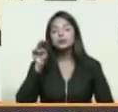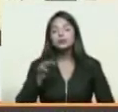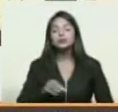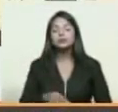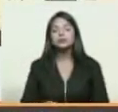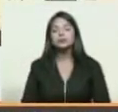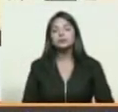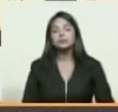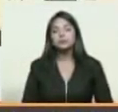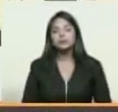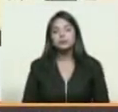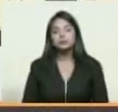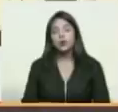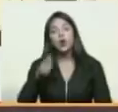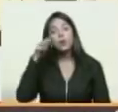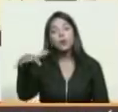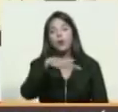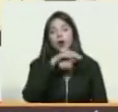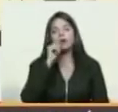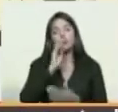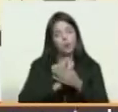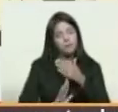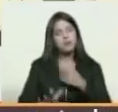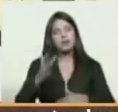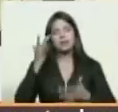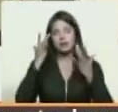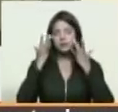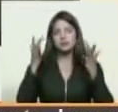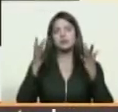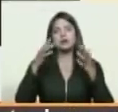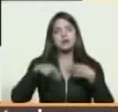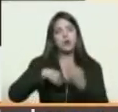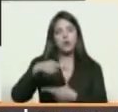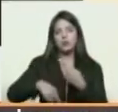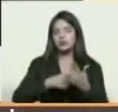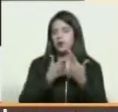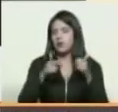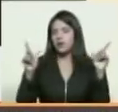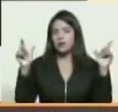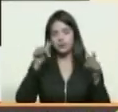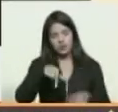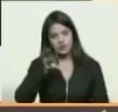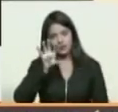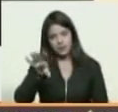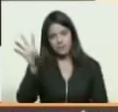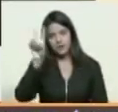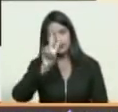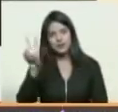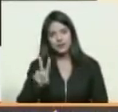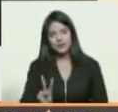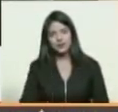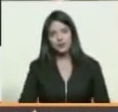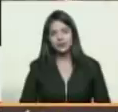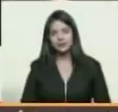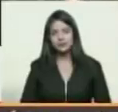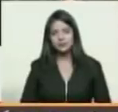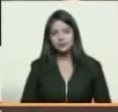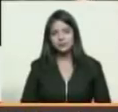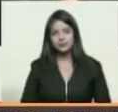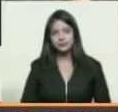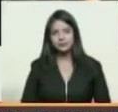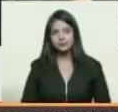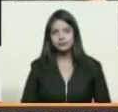son pueblo humilde, sabio, libre y revolucionario de esta patria venezolana.